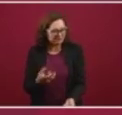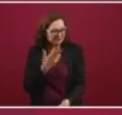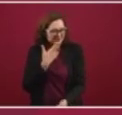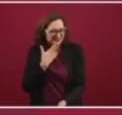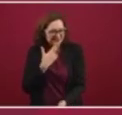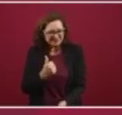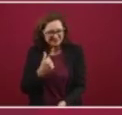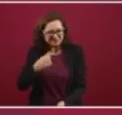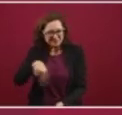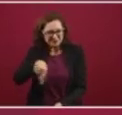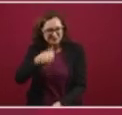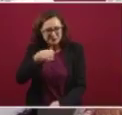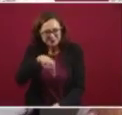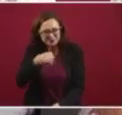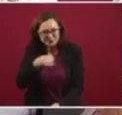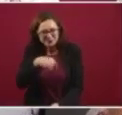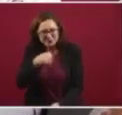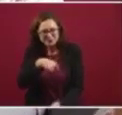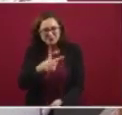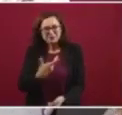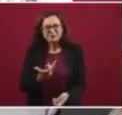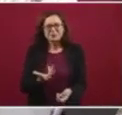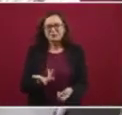que produce a lo mejor